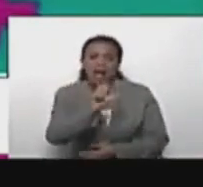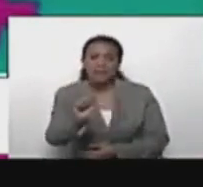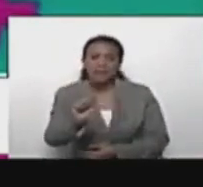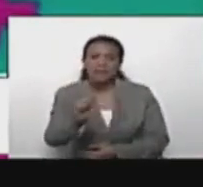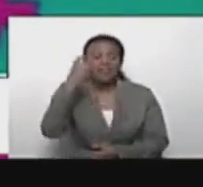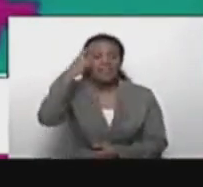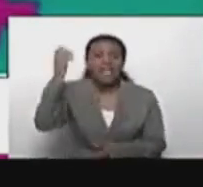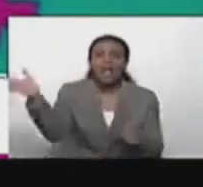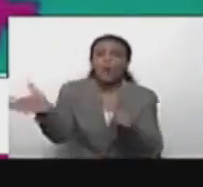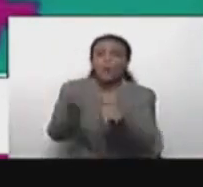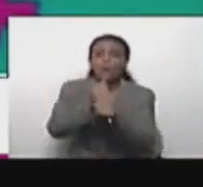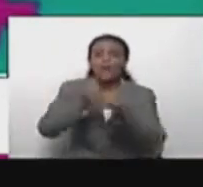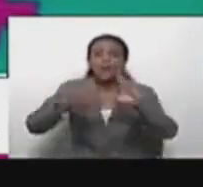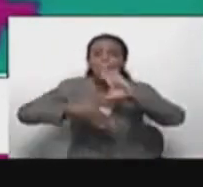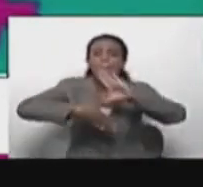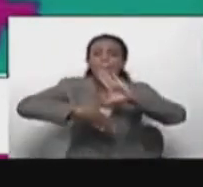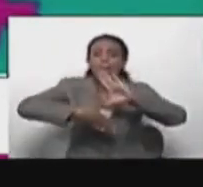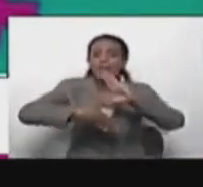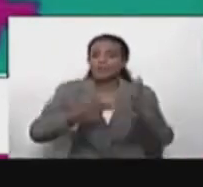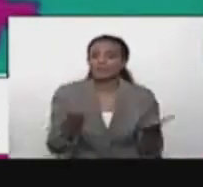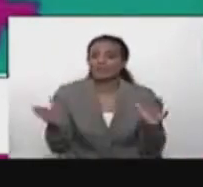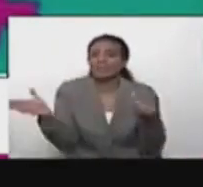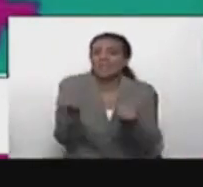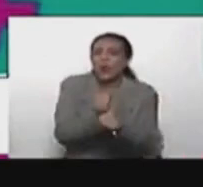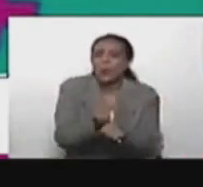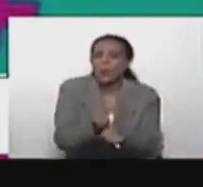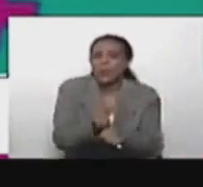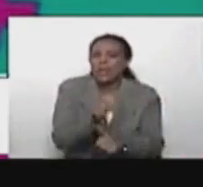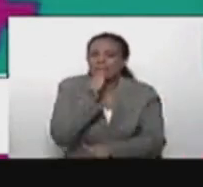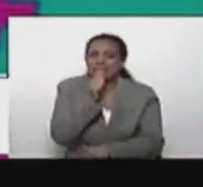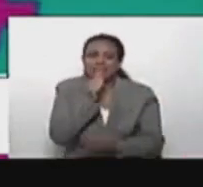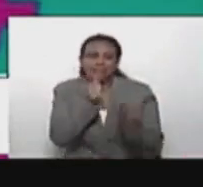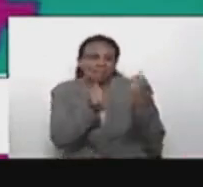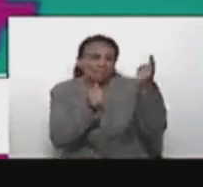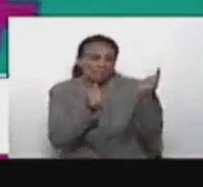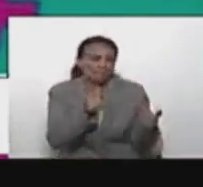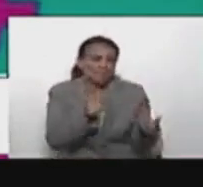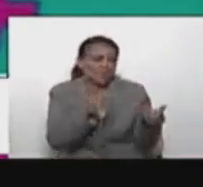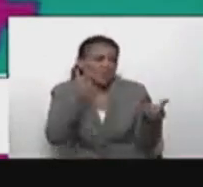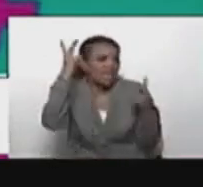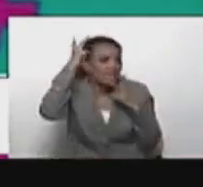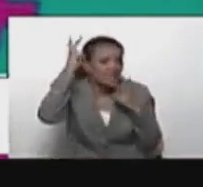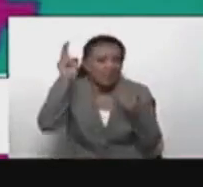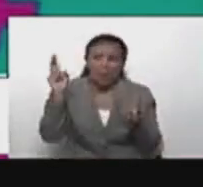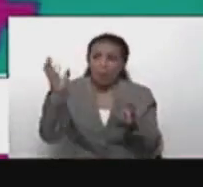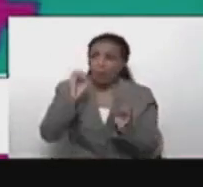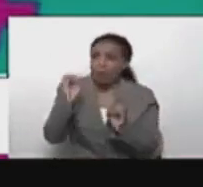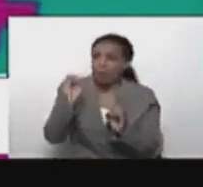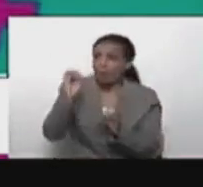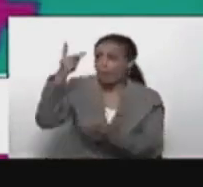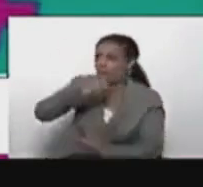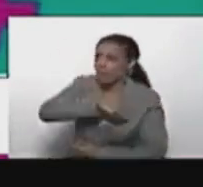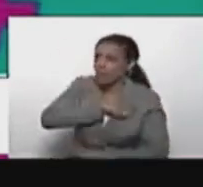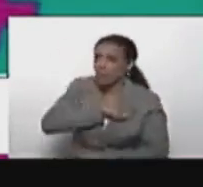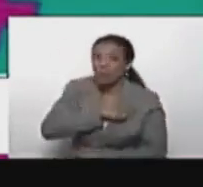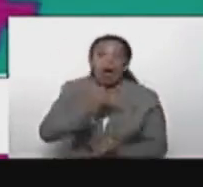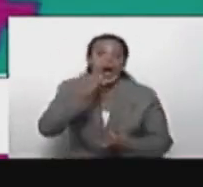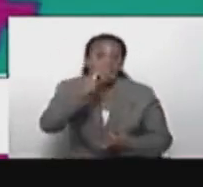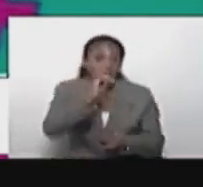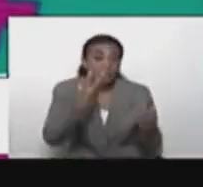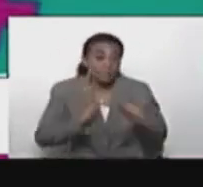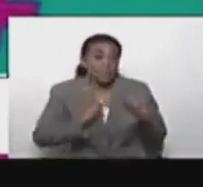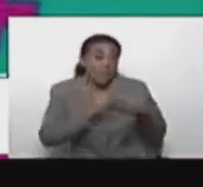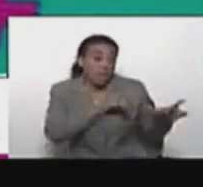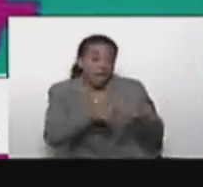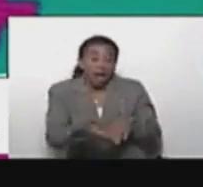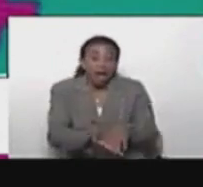del descubrimiento. Descubrimiento. ¿Quién descubrió a quién? Nosotros existíamos. Ah,